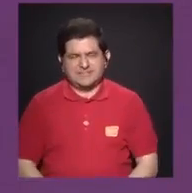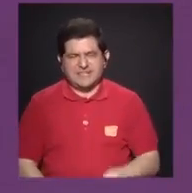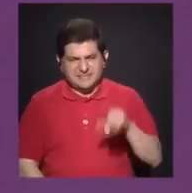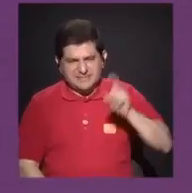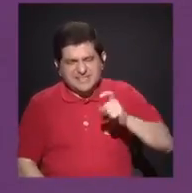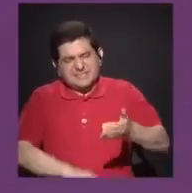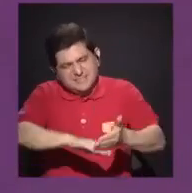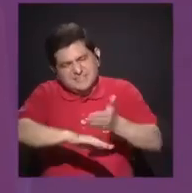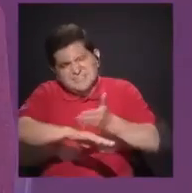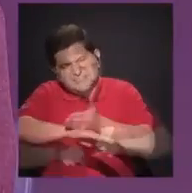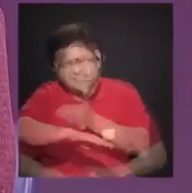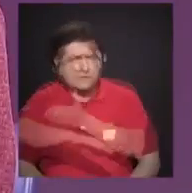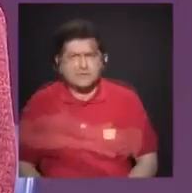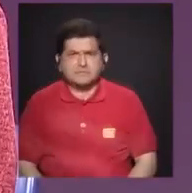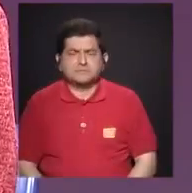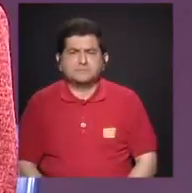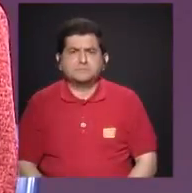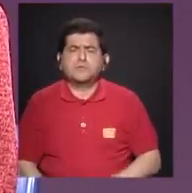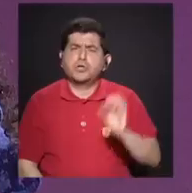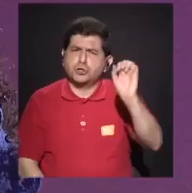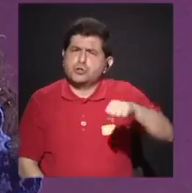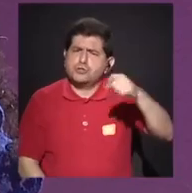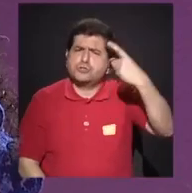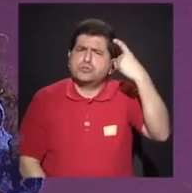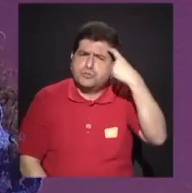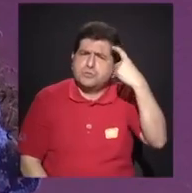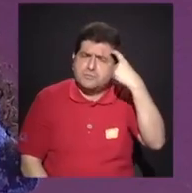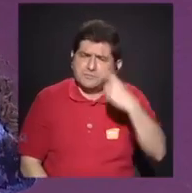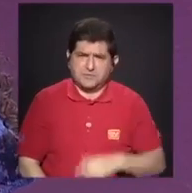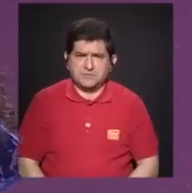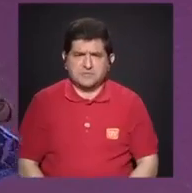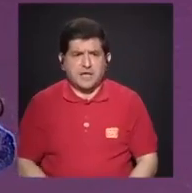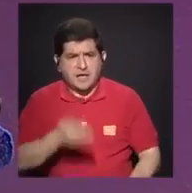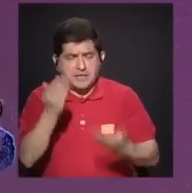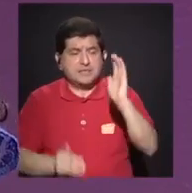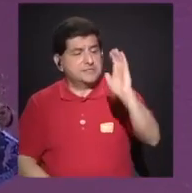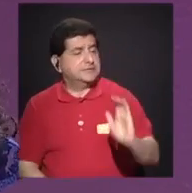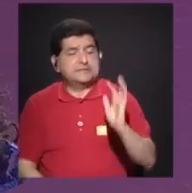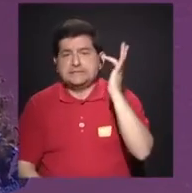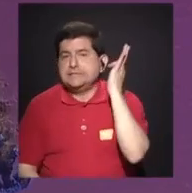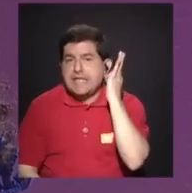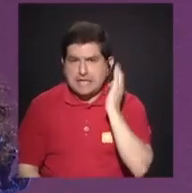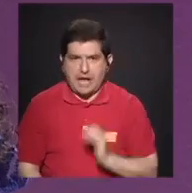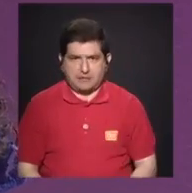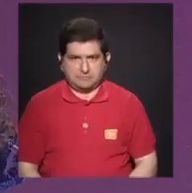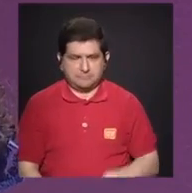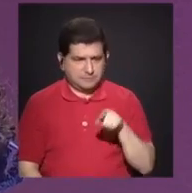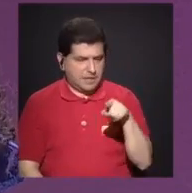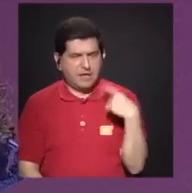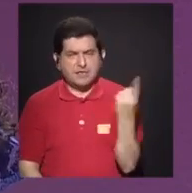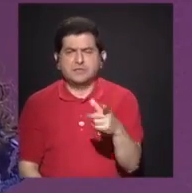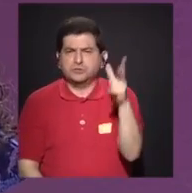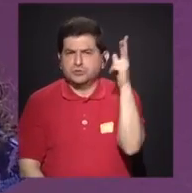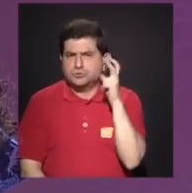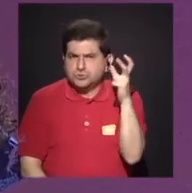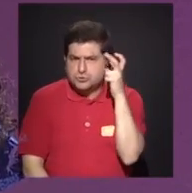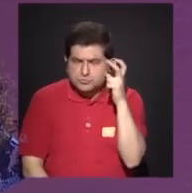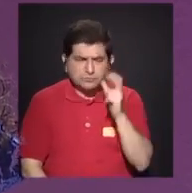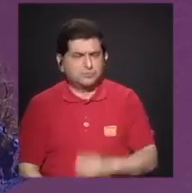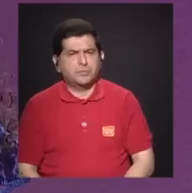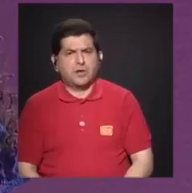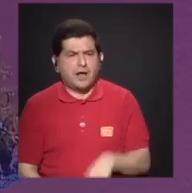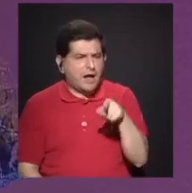todavía nos falta por avanzar. Pensemos, por ejemplo, en una niña que constantemente escucha los